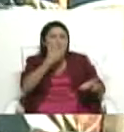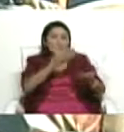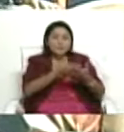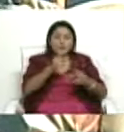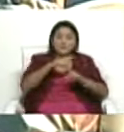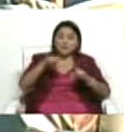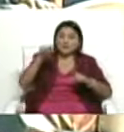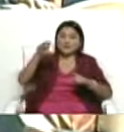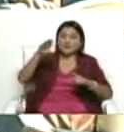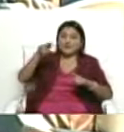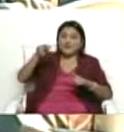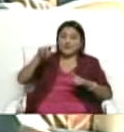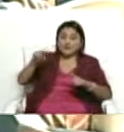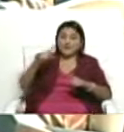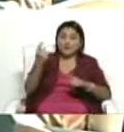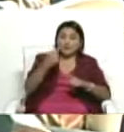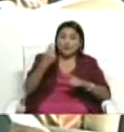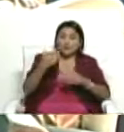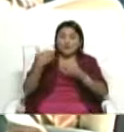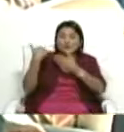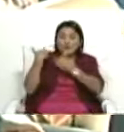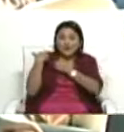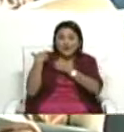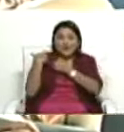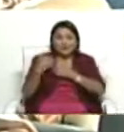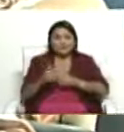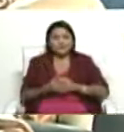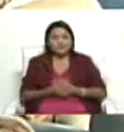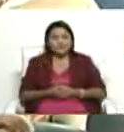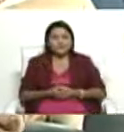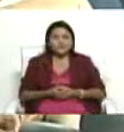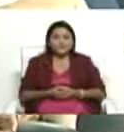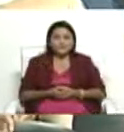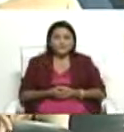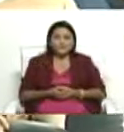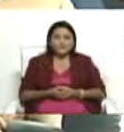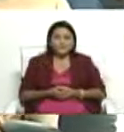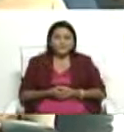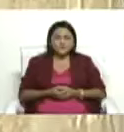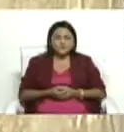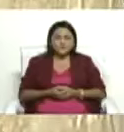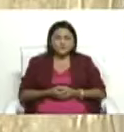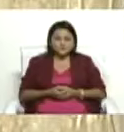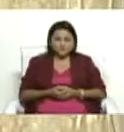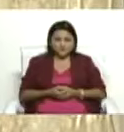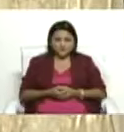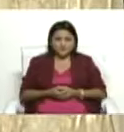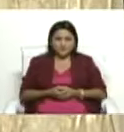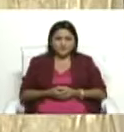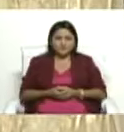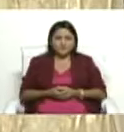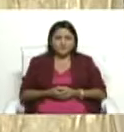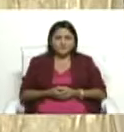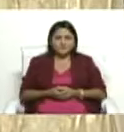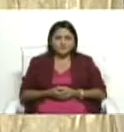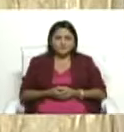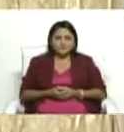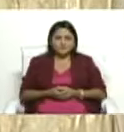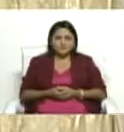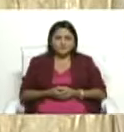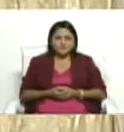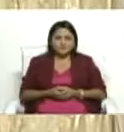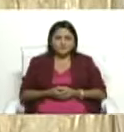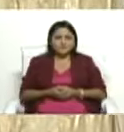el único, la única institución, es un poder público que está capacitada para convocar eventos electorales. Por eso